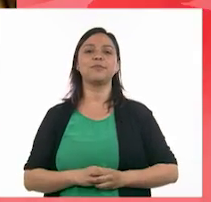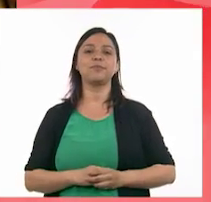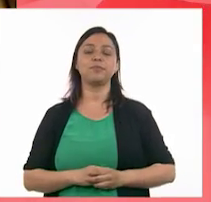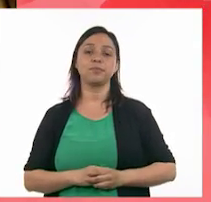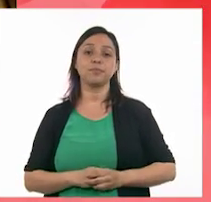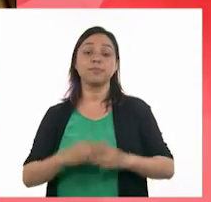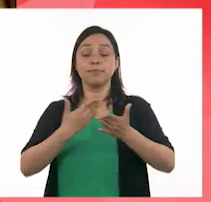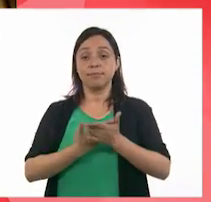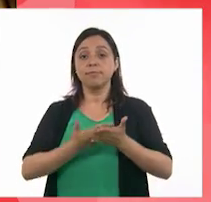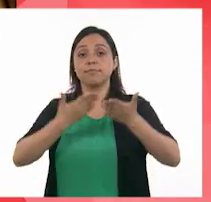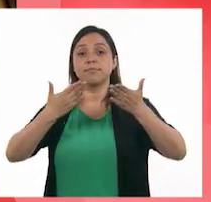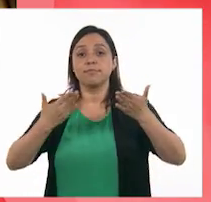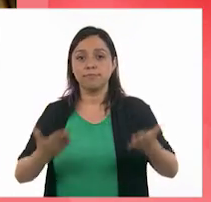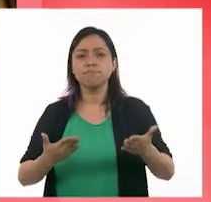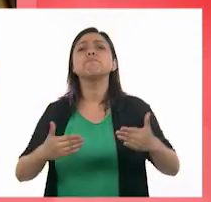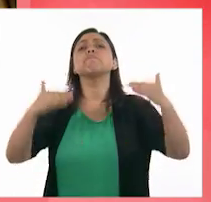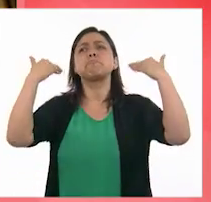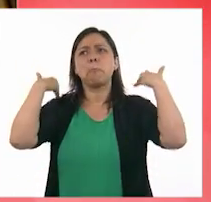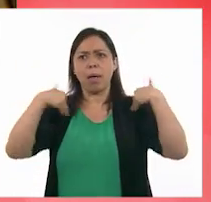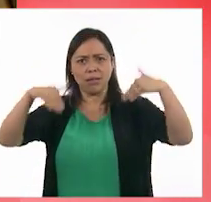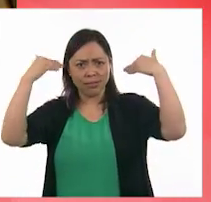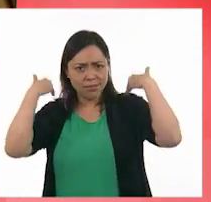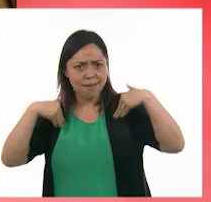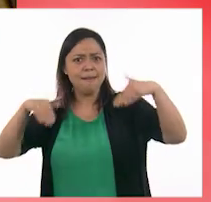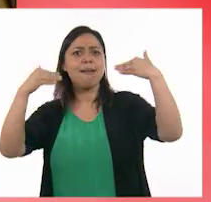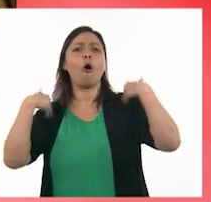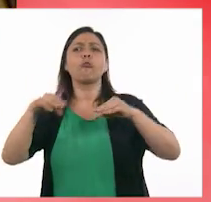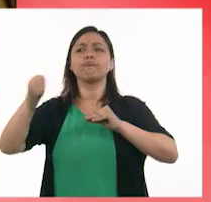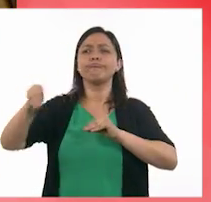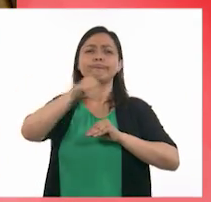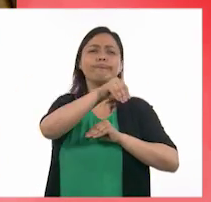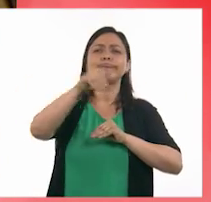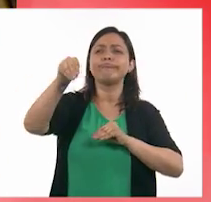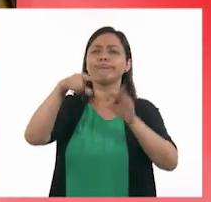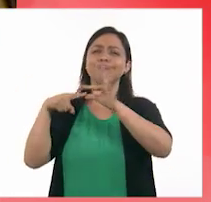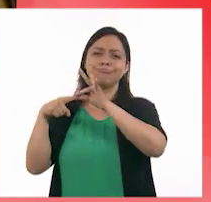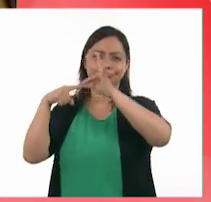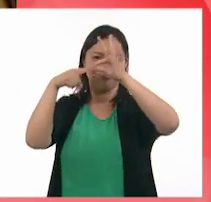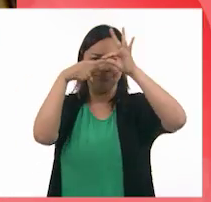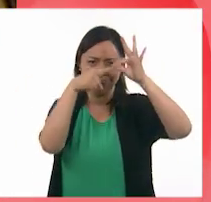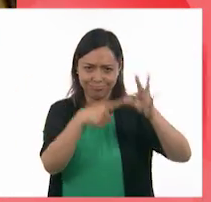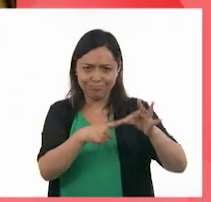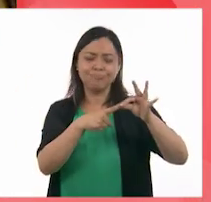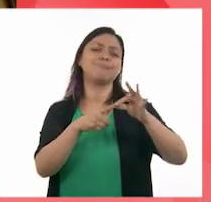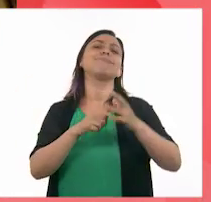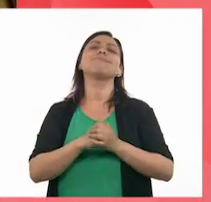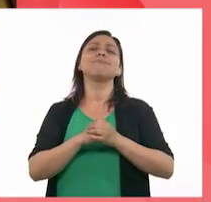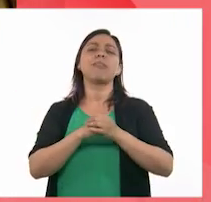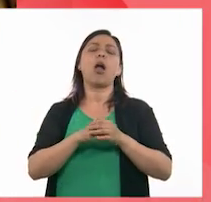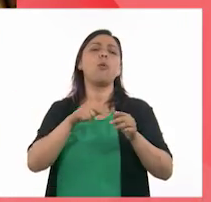Actualmente existen paseos, recorridos guiados a